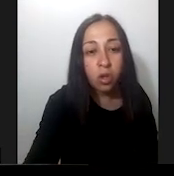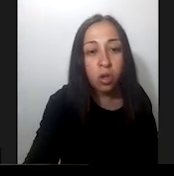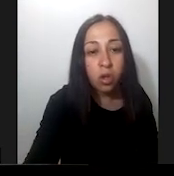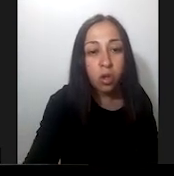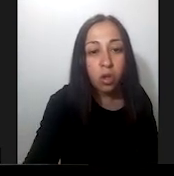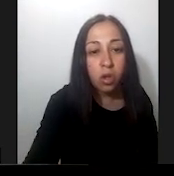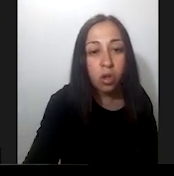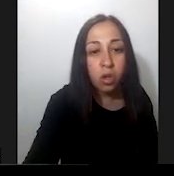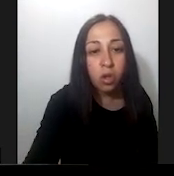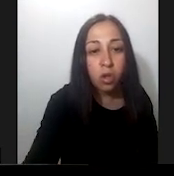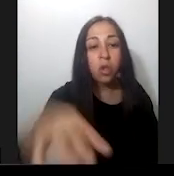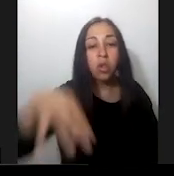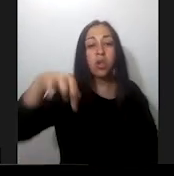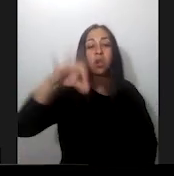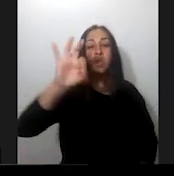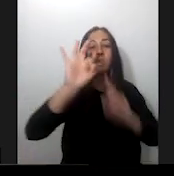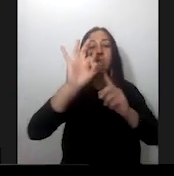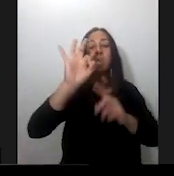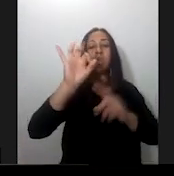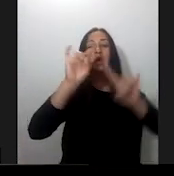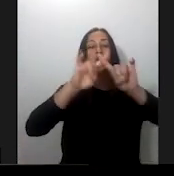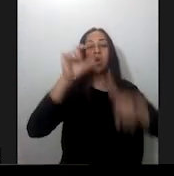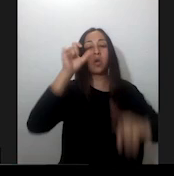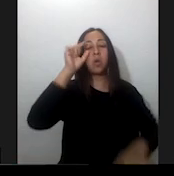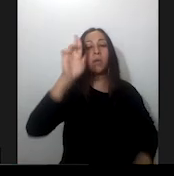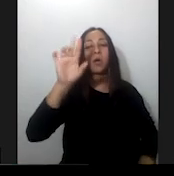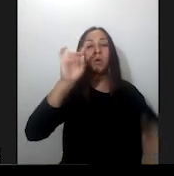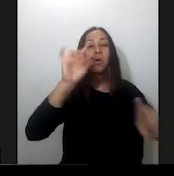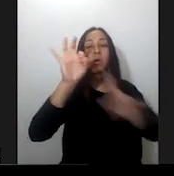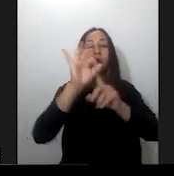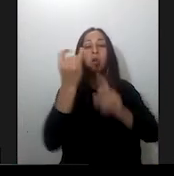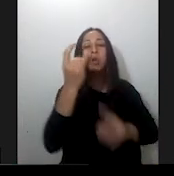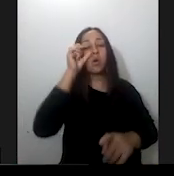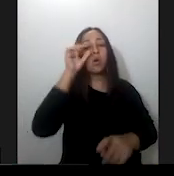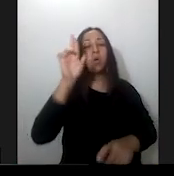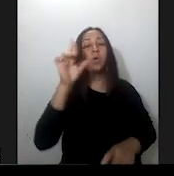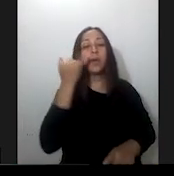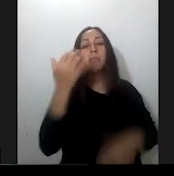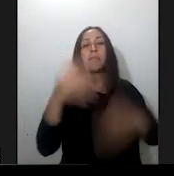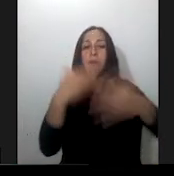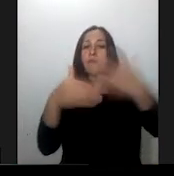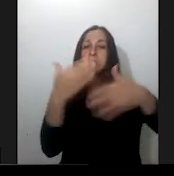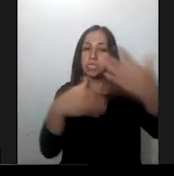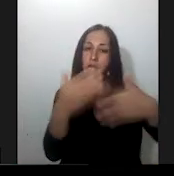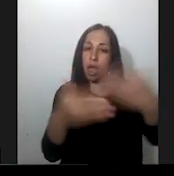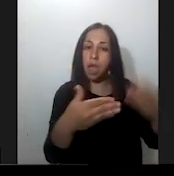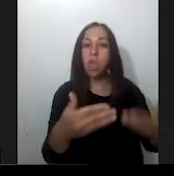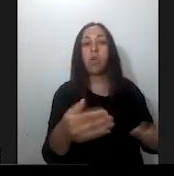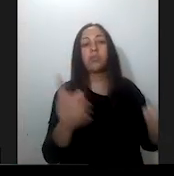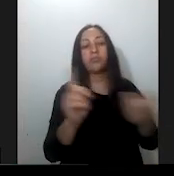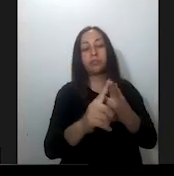Query, esto es solo para los que les interesa y tienen un mayor nivel. Acá podemos hacer transformaciones un poco